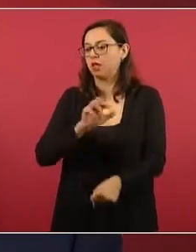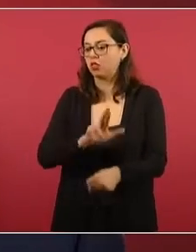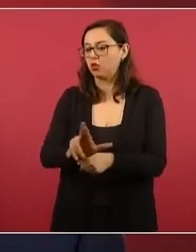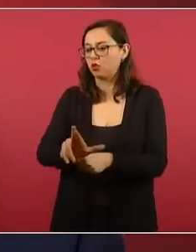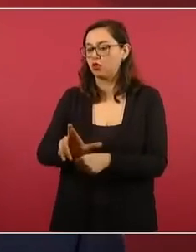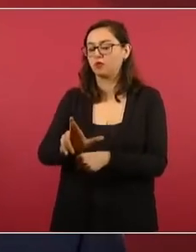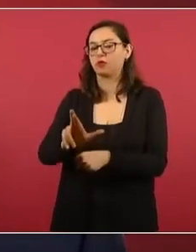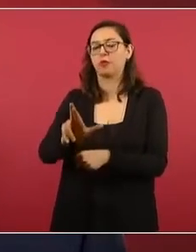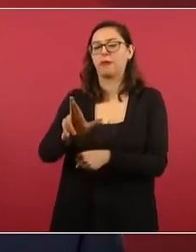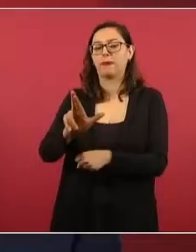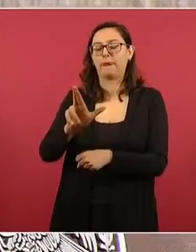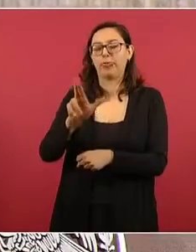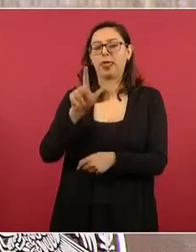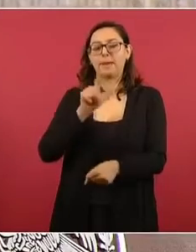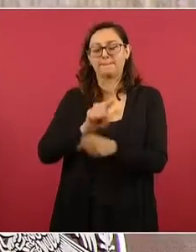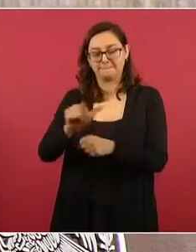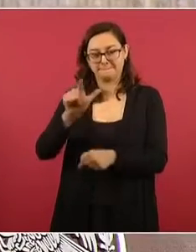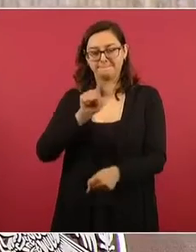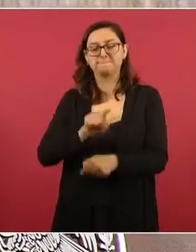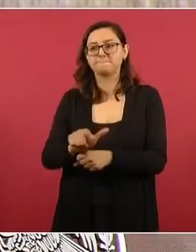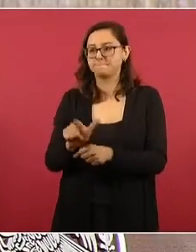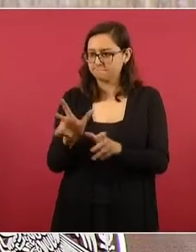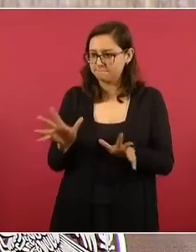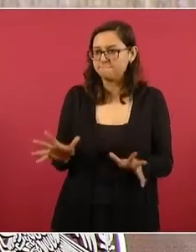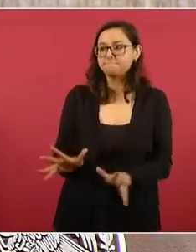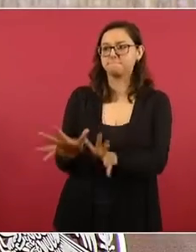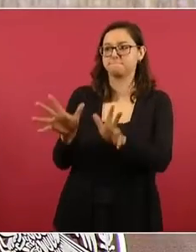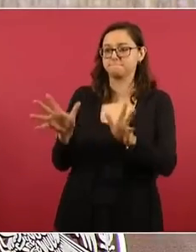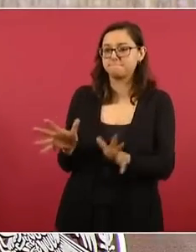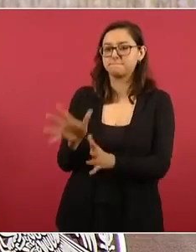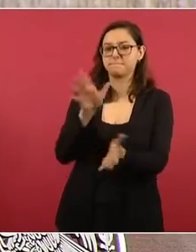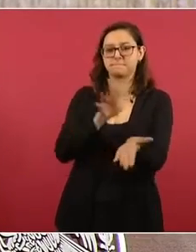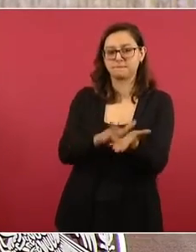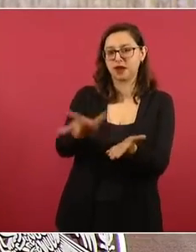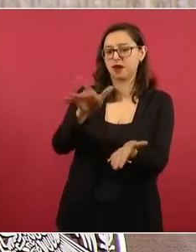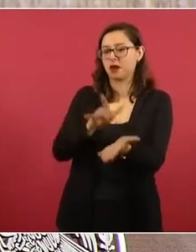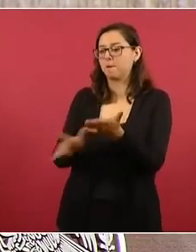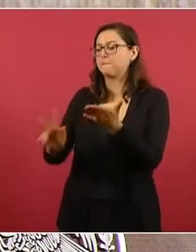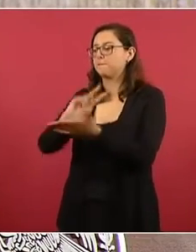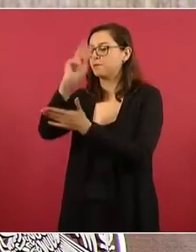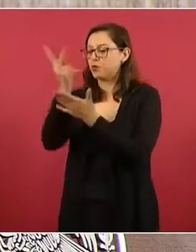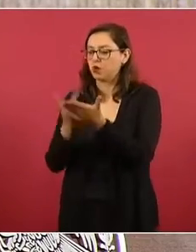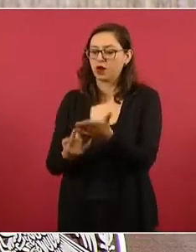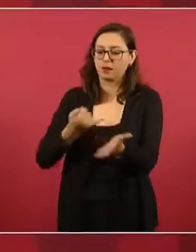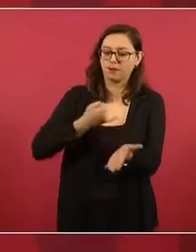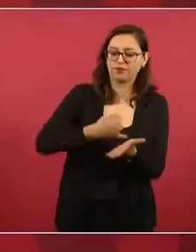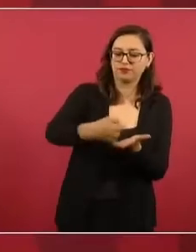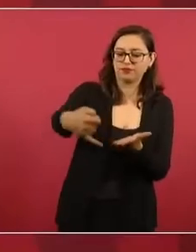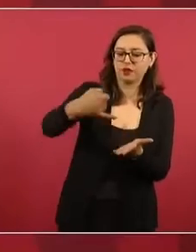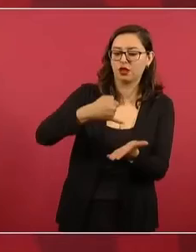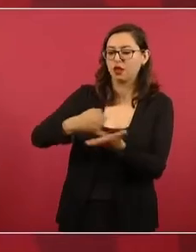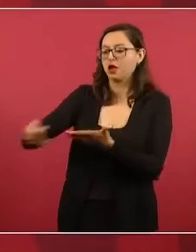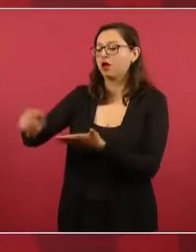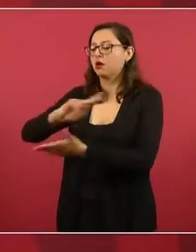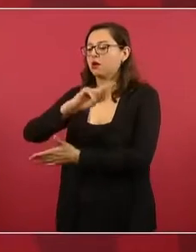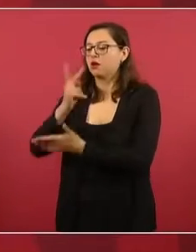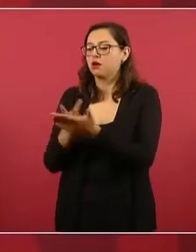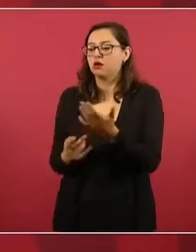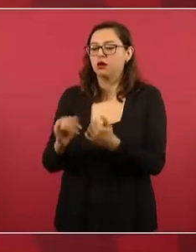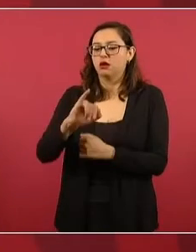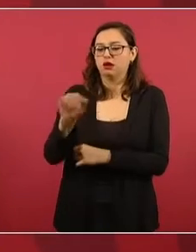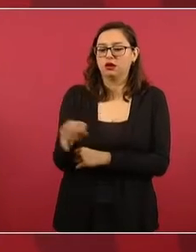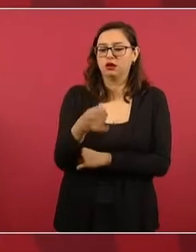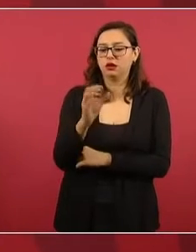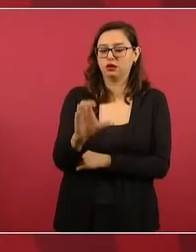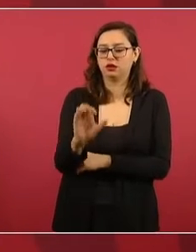estamos invirtiendo ya en Guatemala, en el Sembrando Vida, en Jóvenes Construyendo el